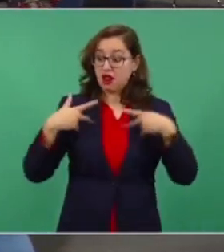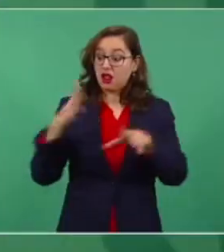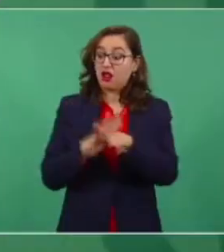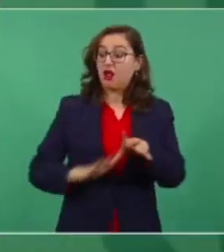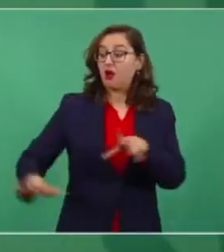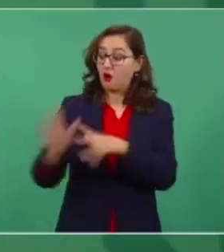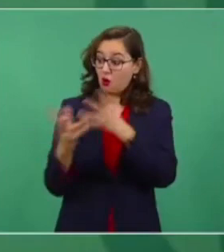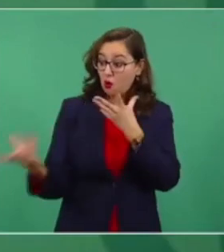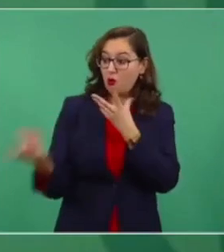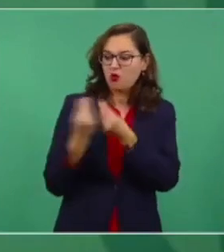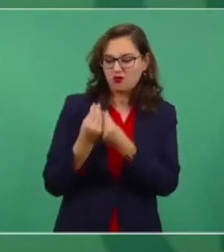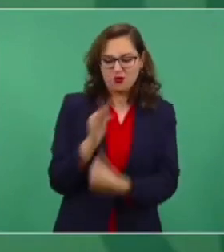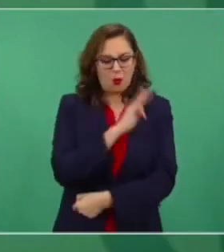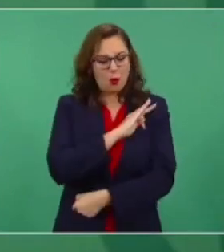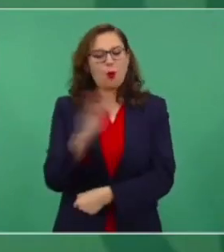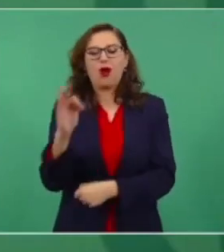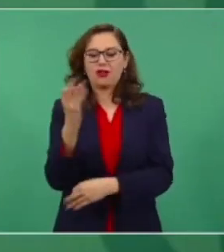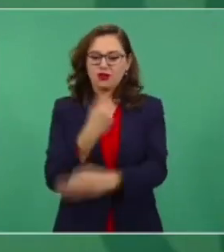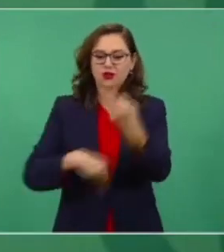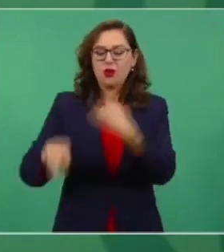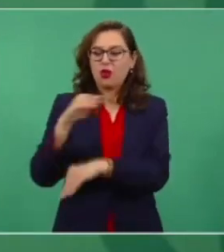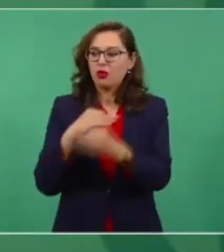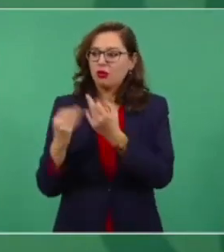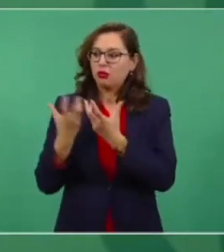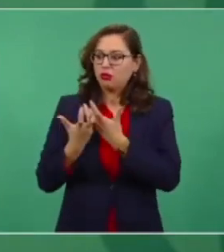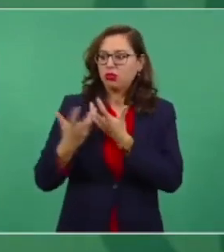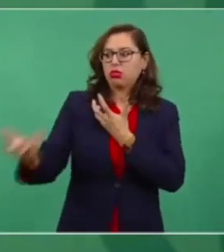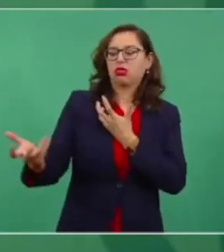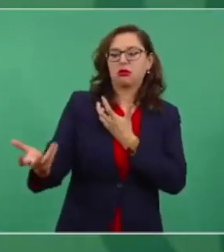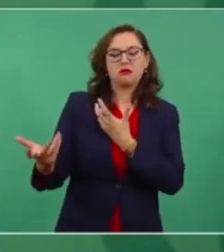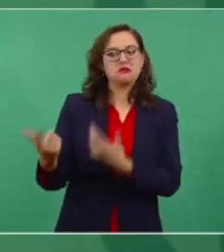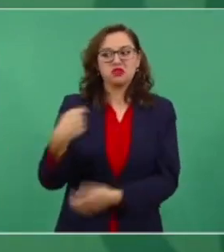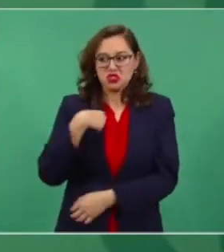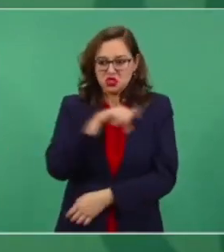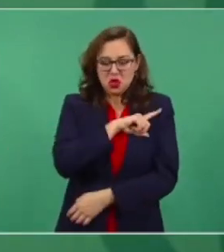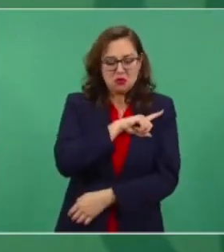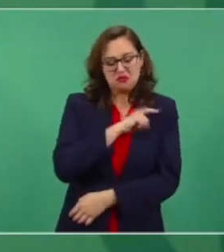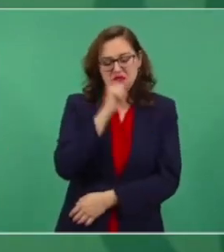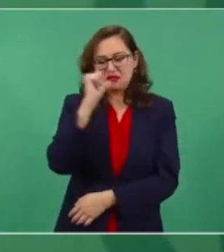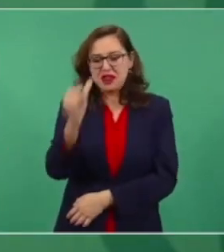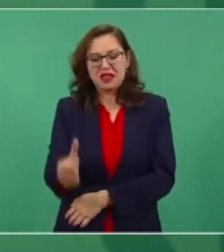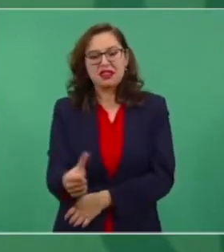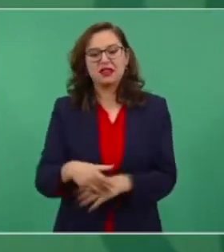¿Cómo enfrentamos a los grupos de intereses creados?